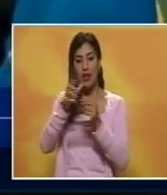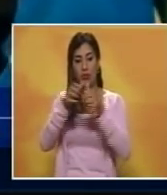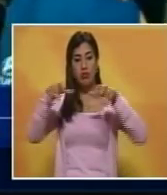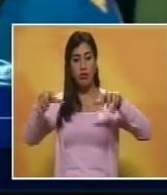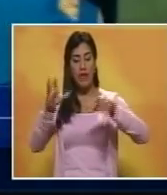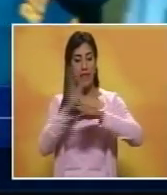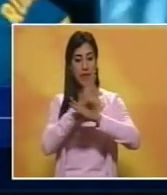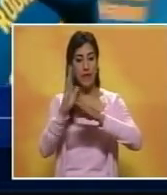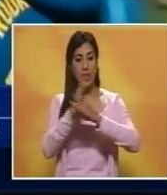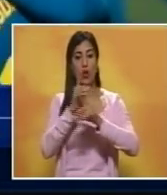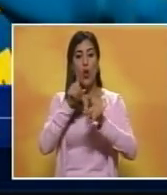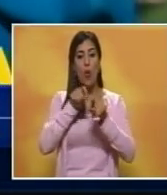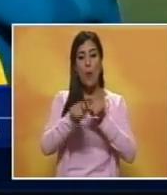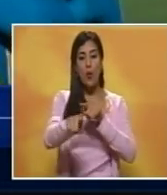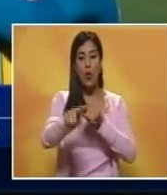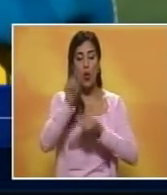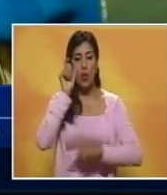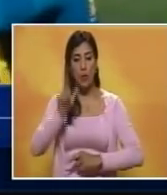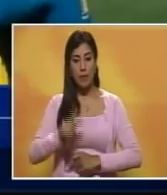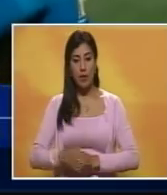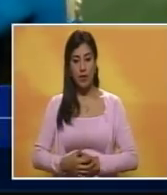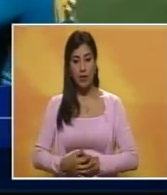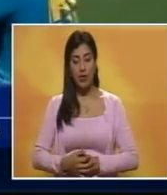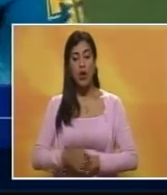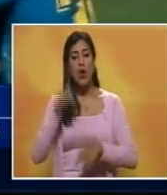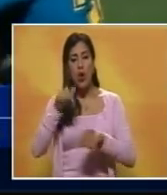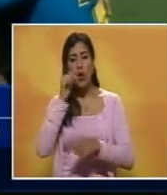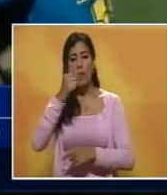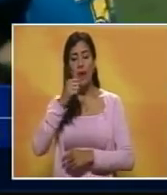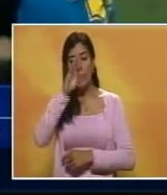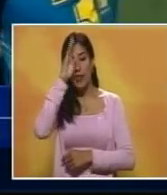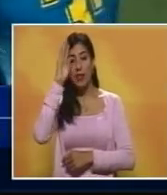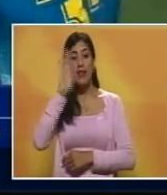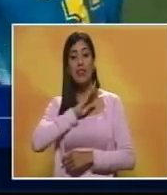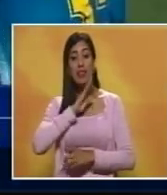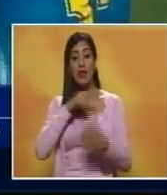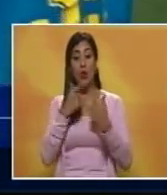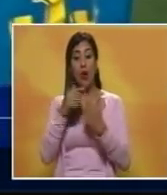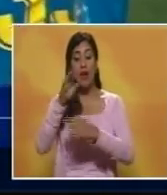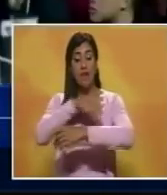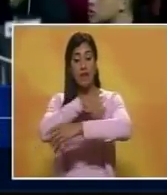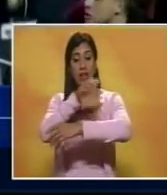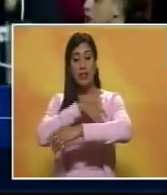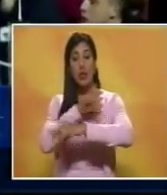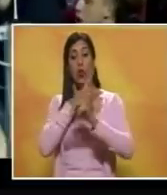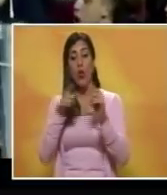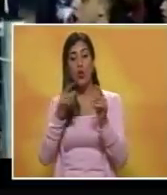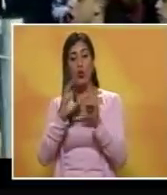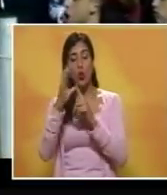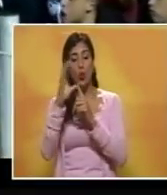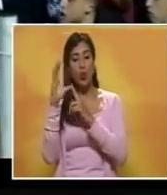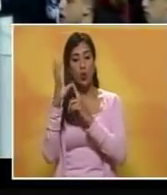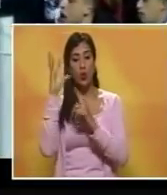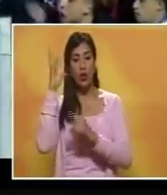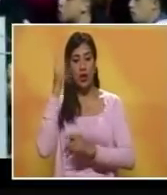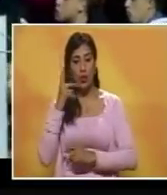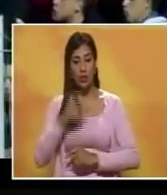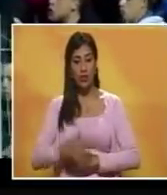mínima diferencia con un gol de Gelson Martins. Hoy el Real Madrid enfrenta al Melilla y el Barcelona al Cultural